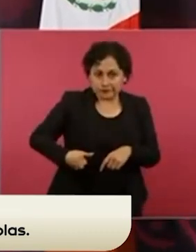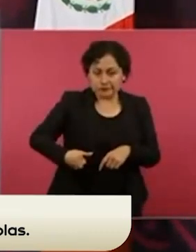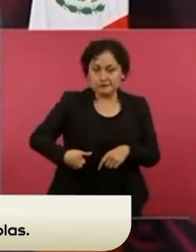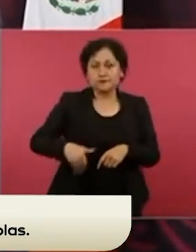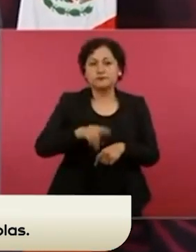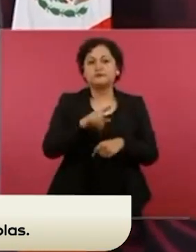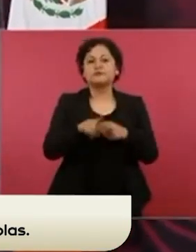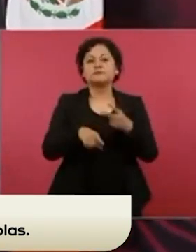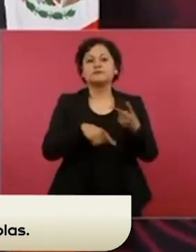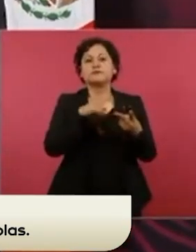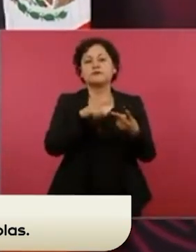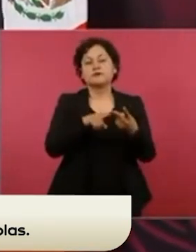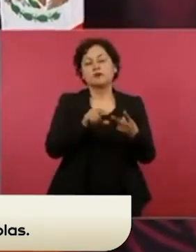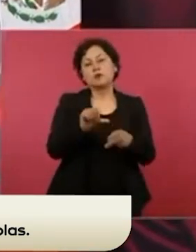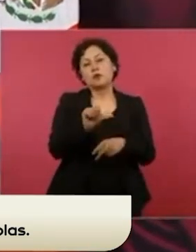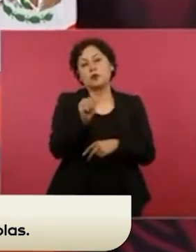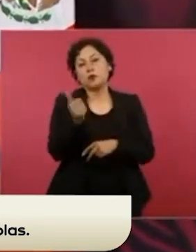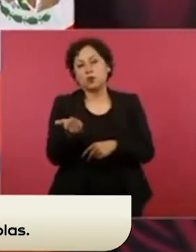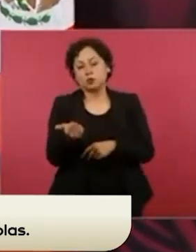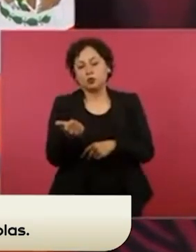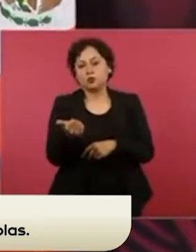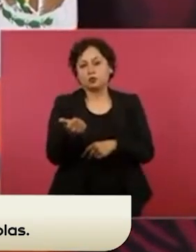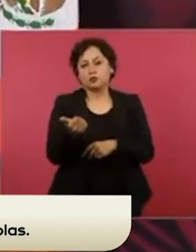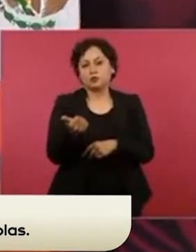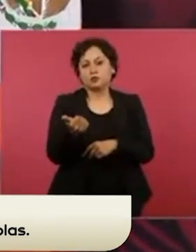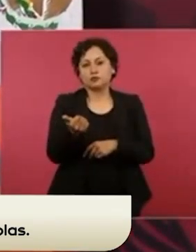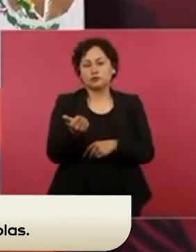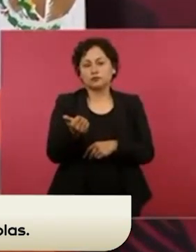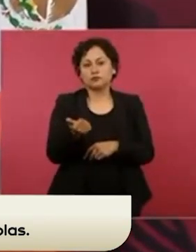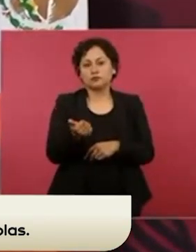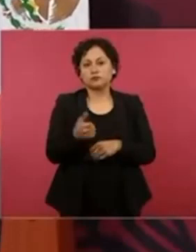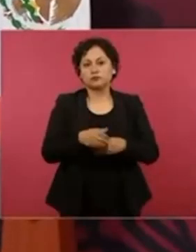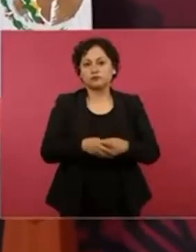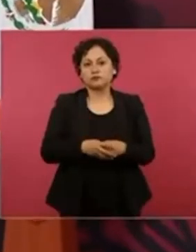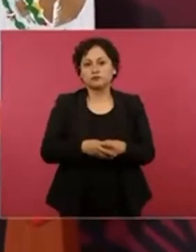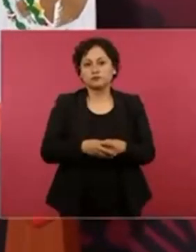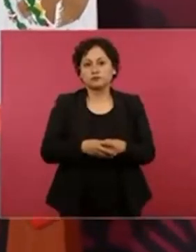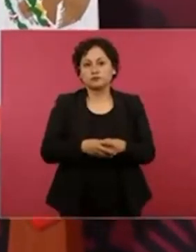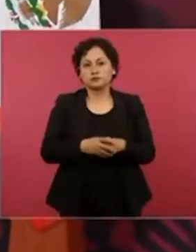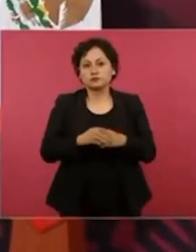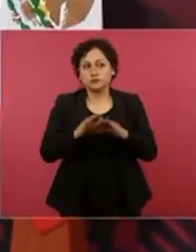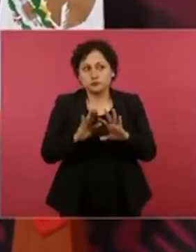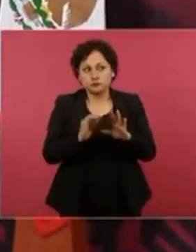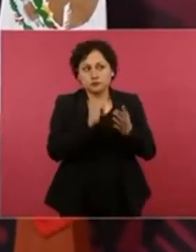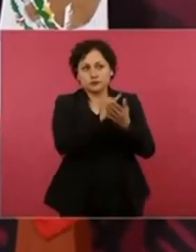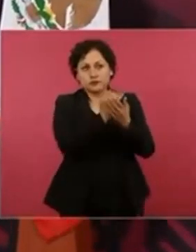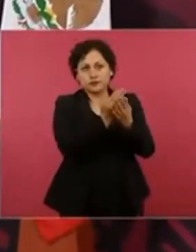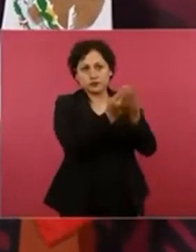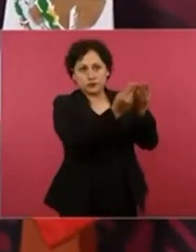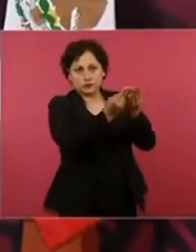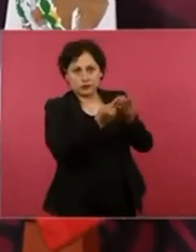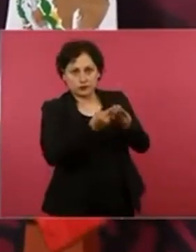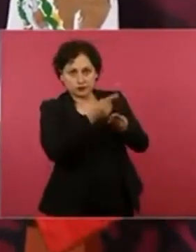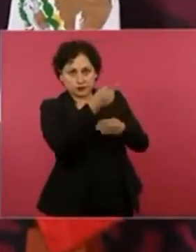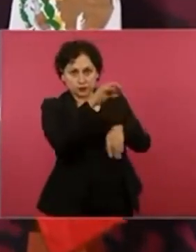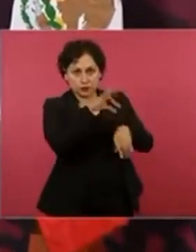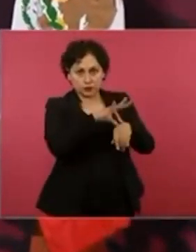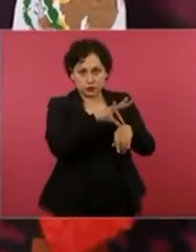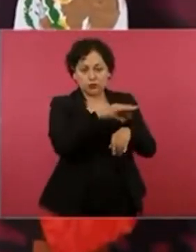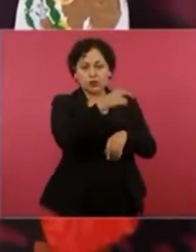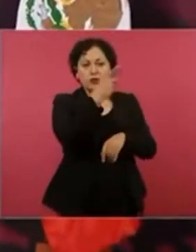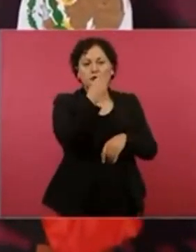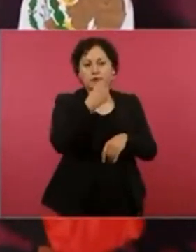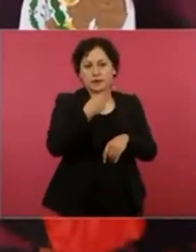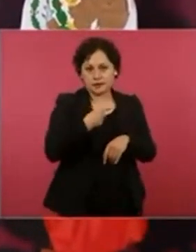otros que están según el reporte médico fuera de peligro